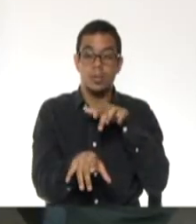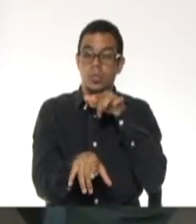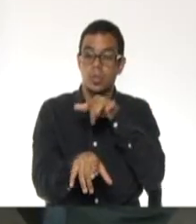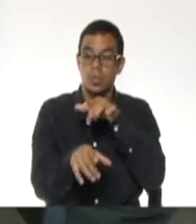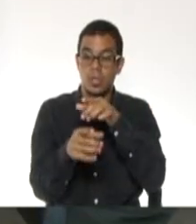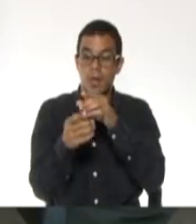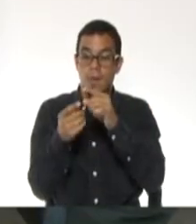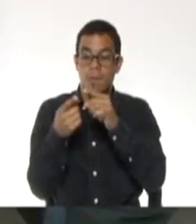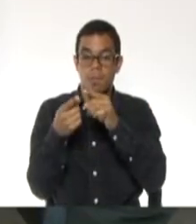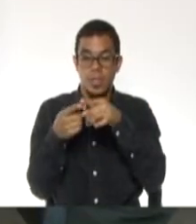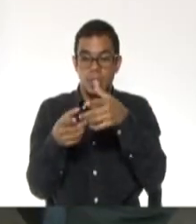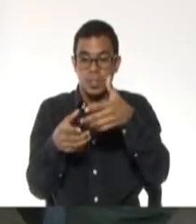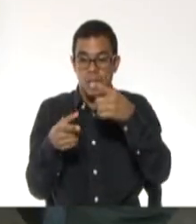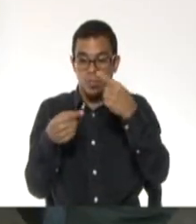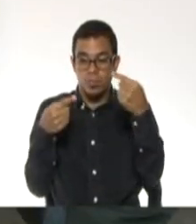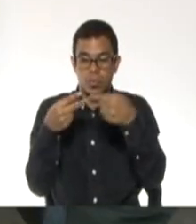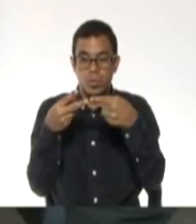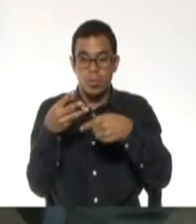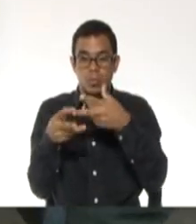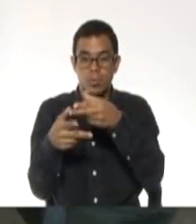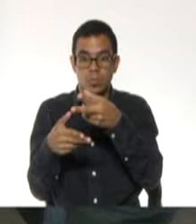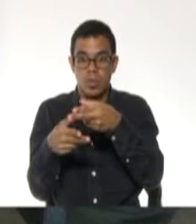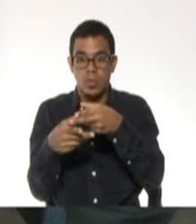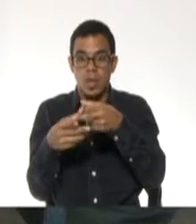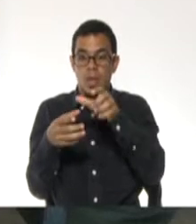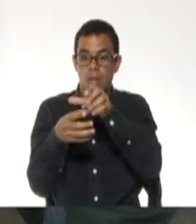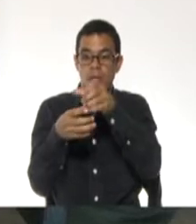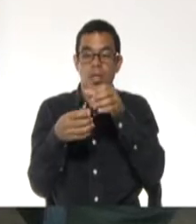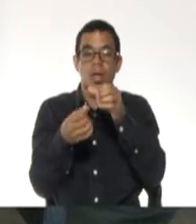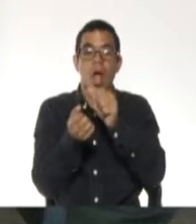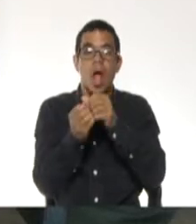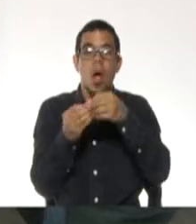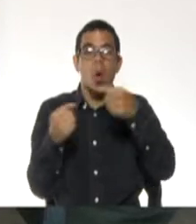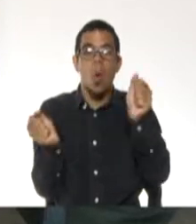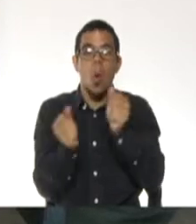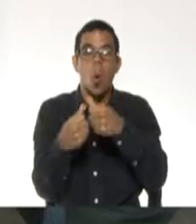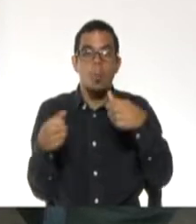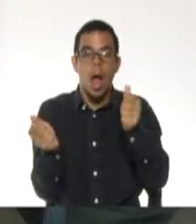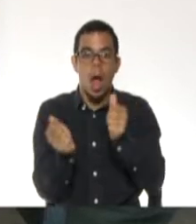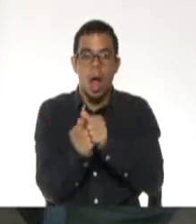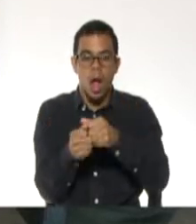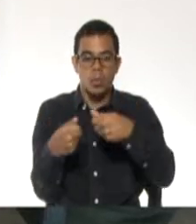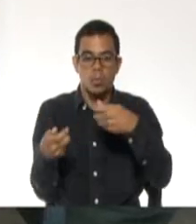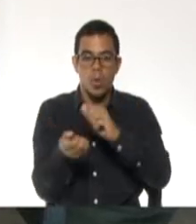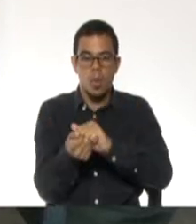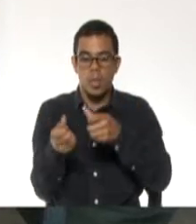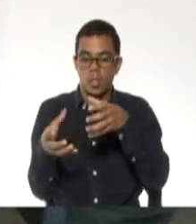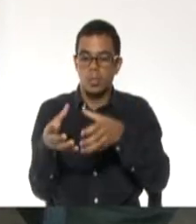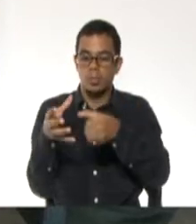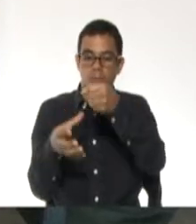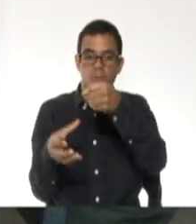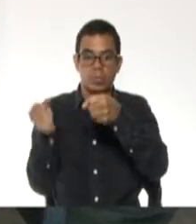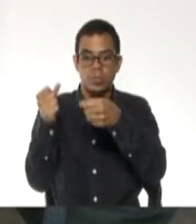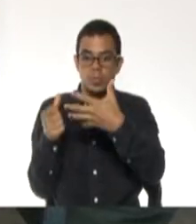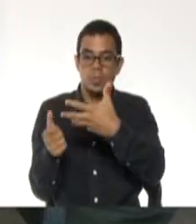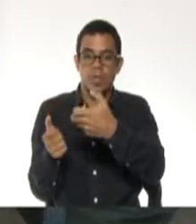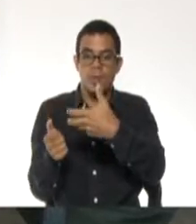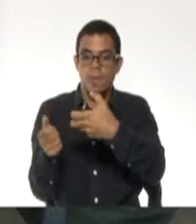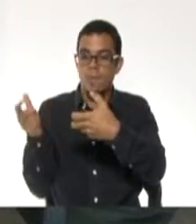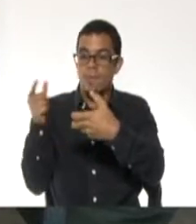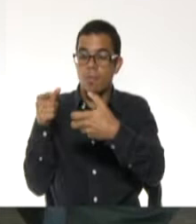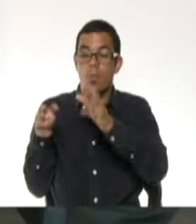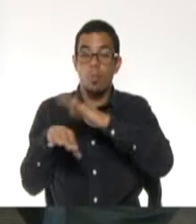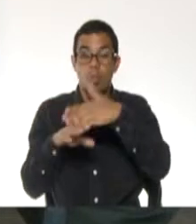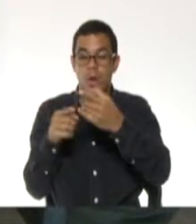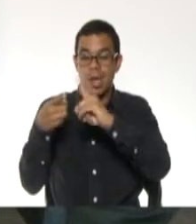protegida, aislada, para evitar choques eléctricos. Por eso, este tipo de alicate, que tiene más que alrededor